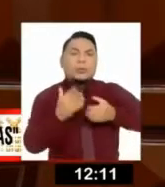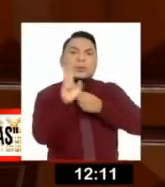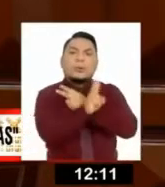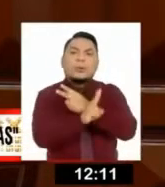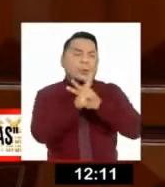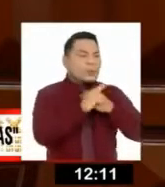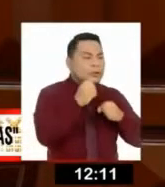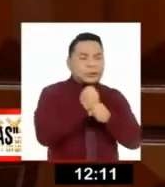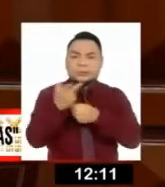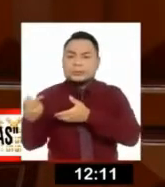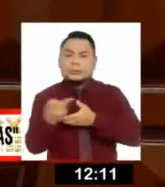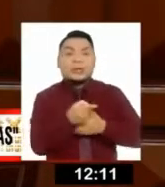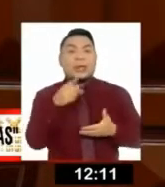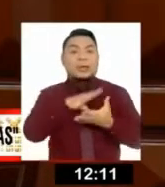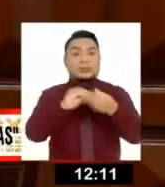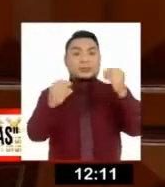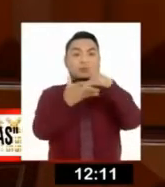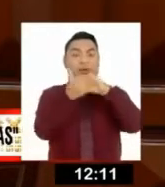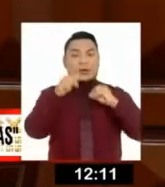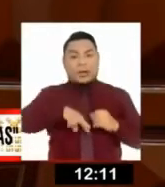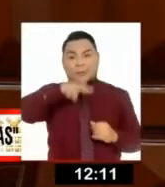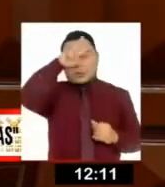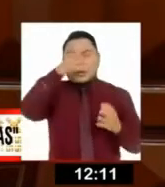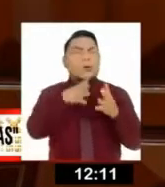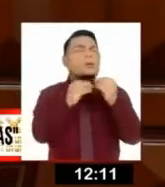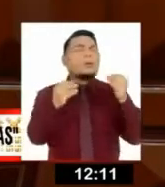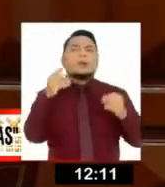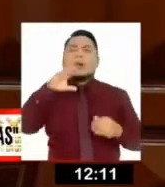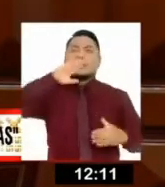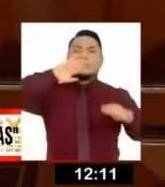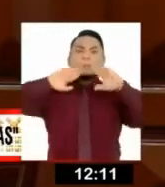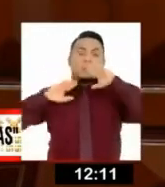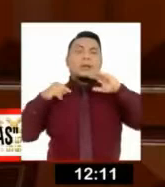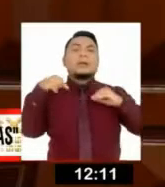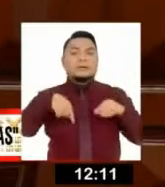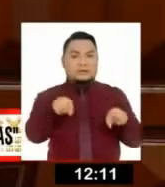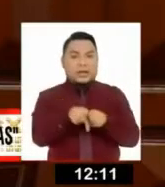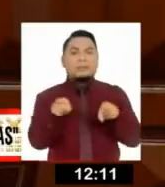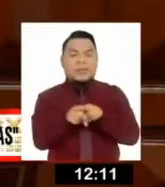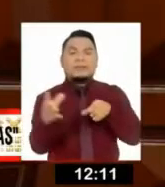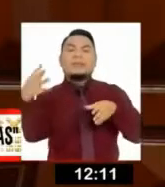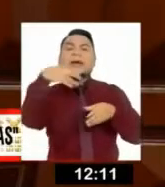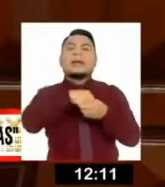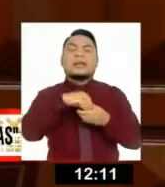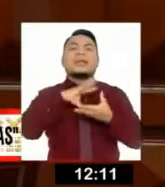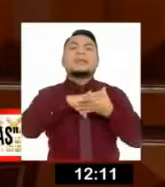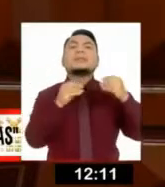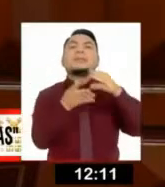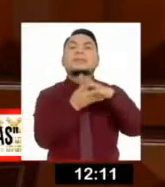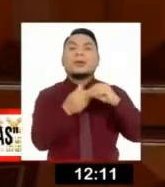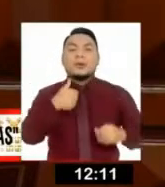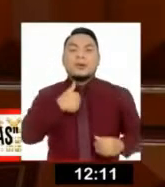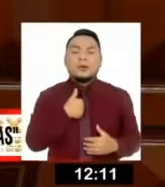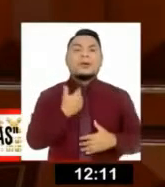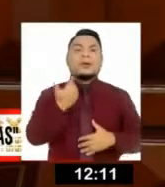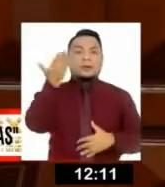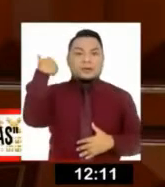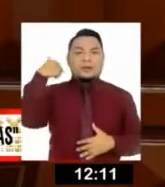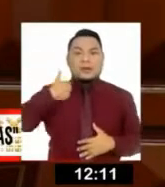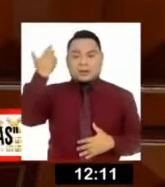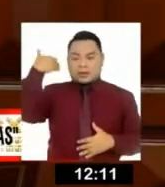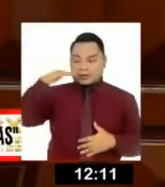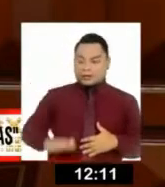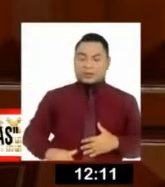Que la historia de este Perú tanto tiempo silenciado es también mi historia. Que yo fui ese niño